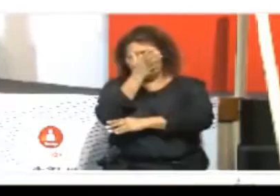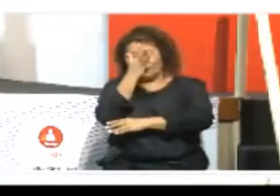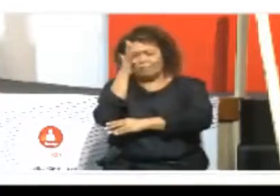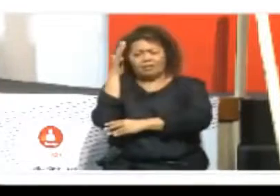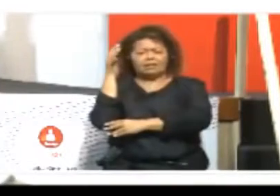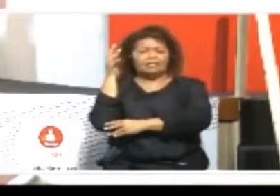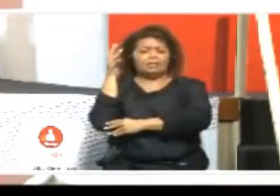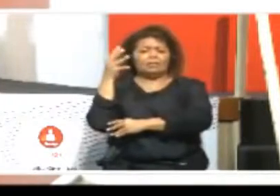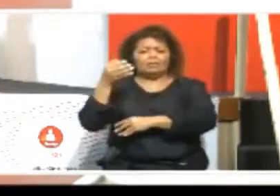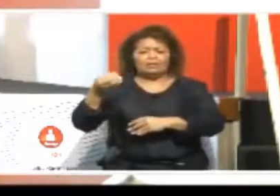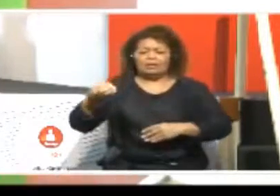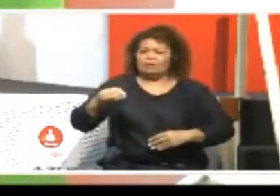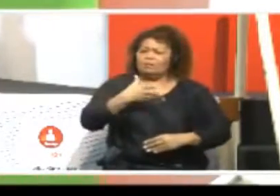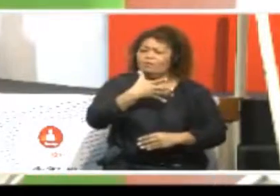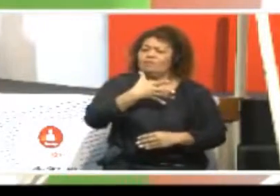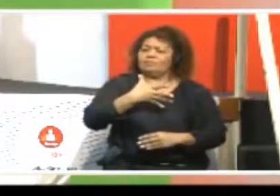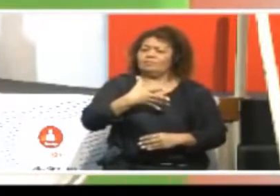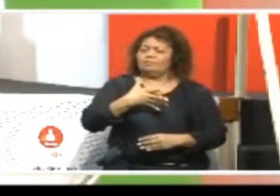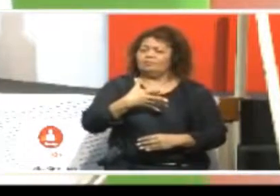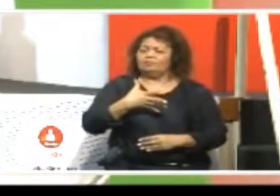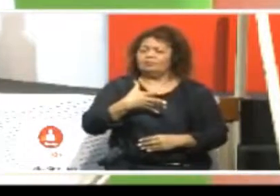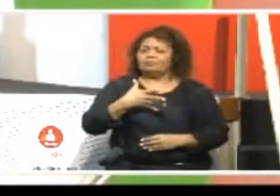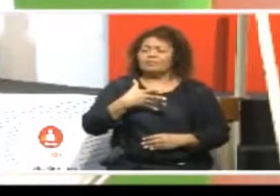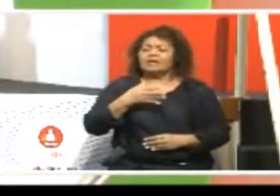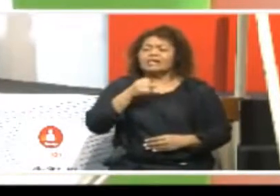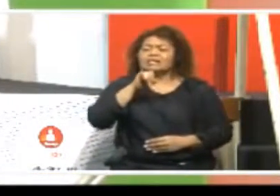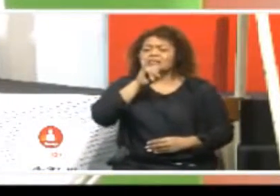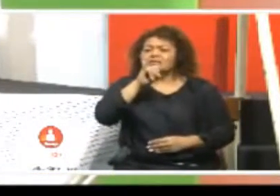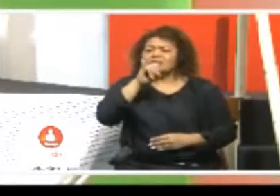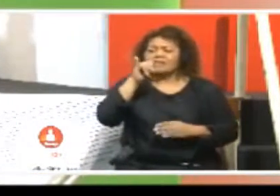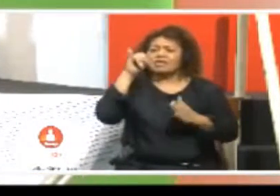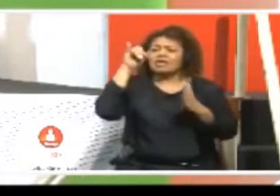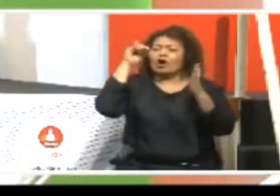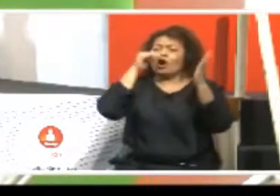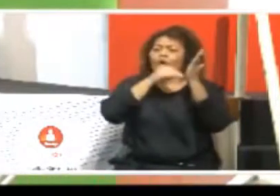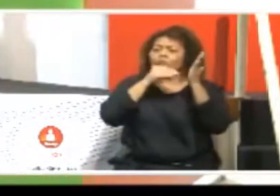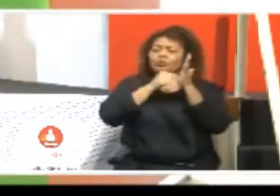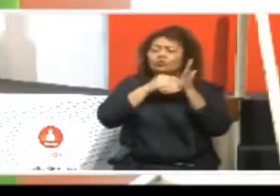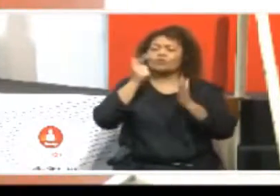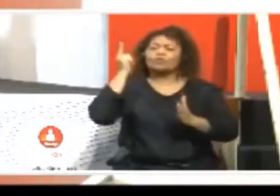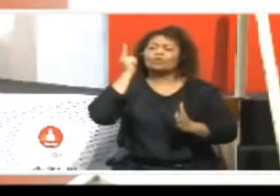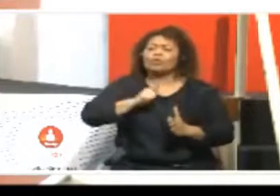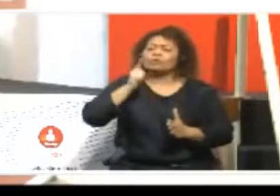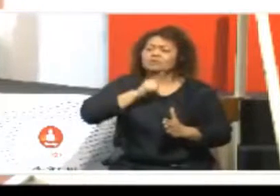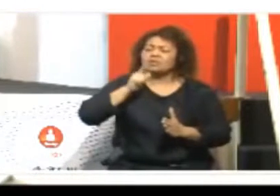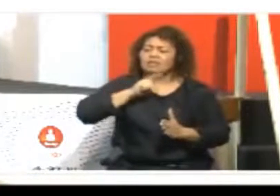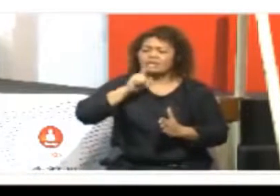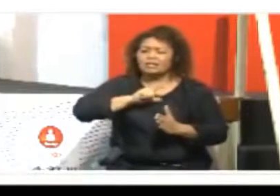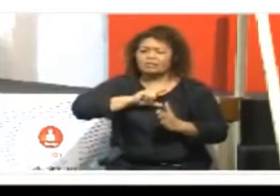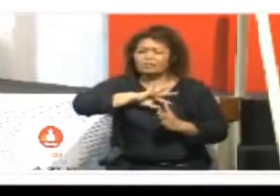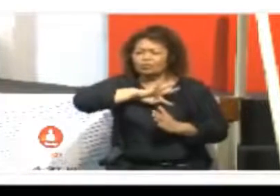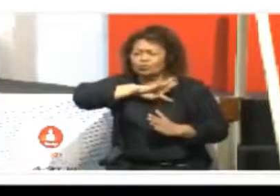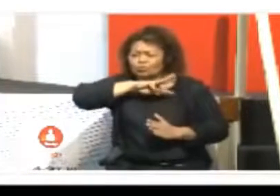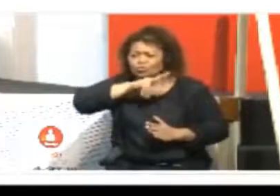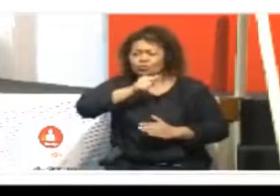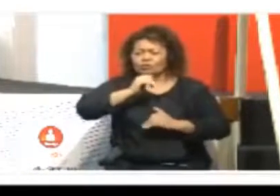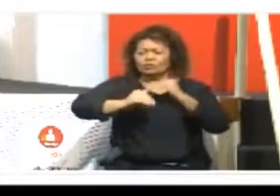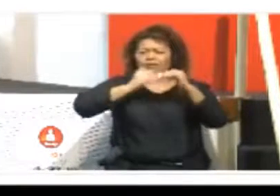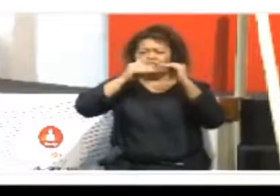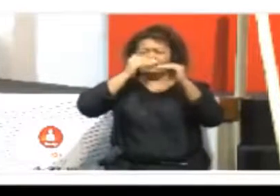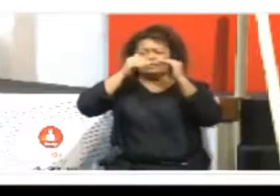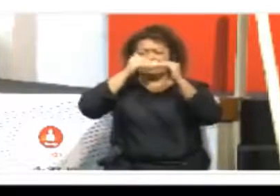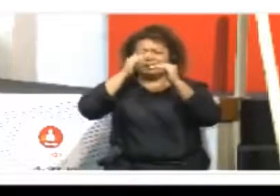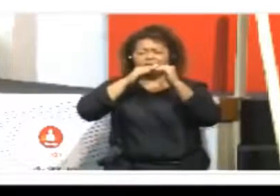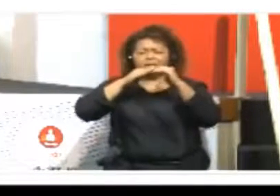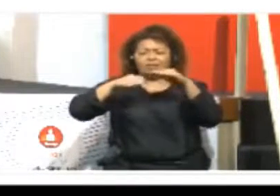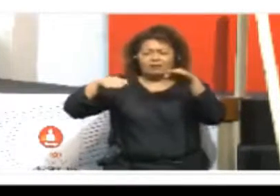final, si obtenemos desarrollo a través de todos esos niveles, deberíamos de ver que hay un mejoramiento en la calidad de vida